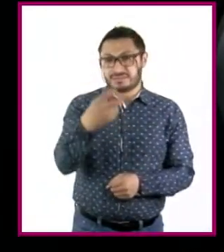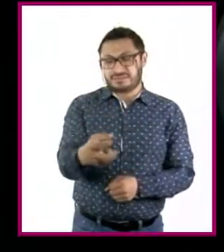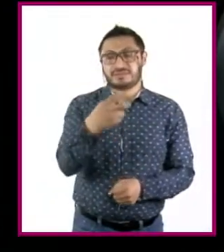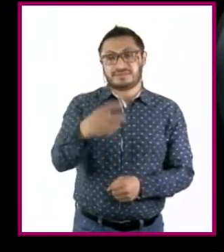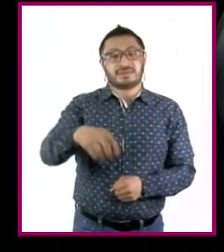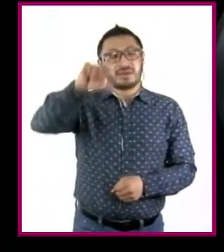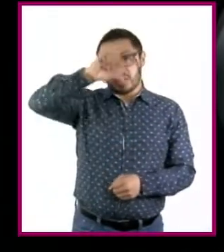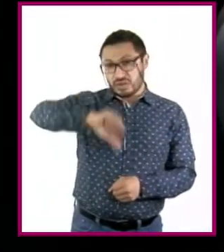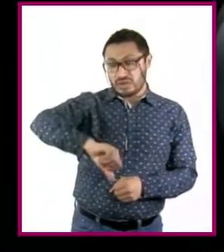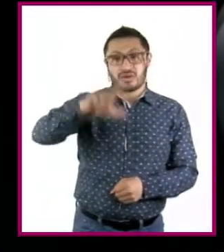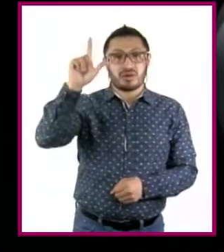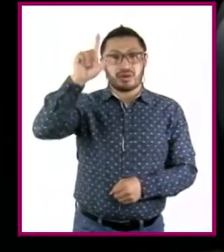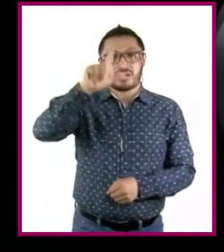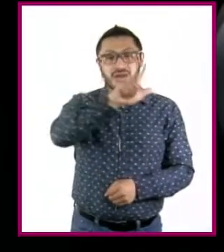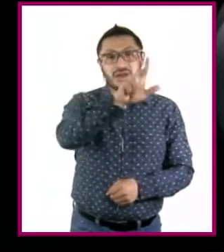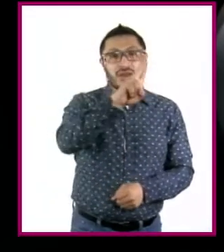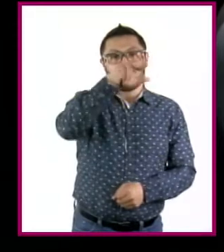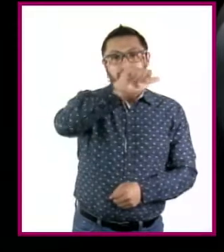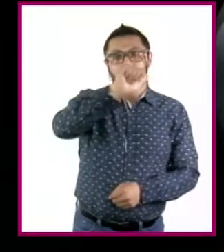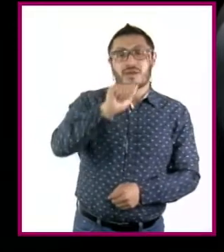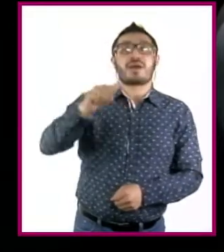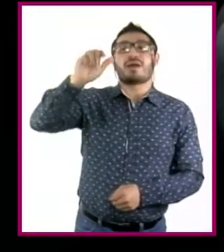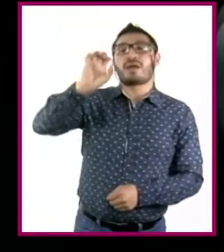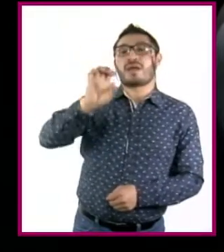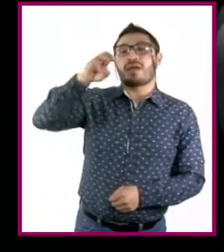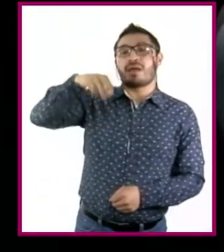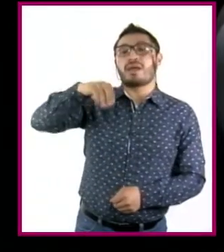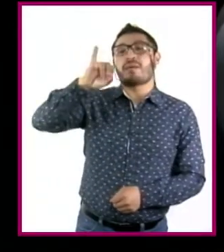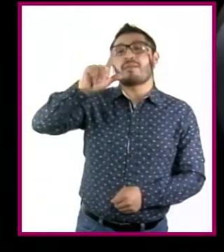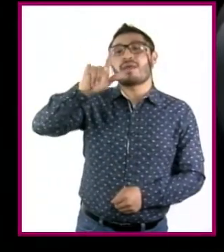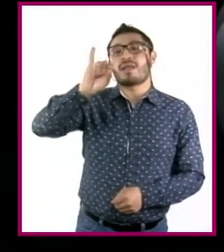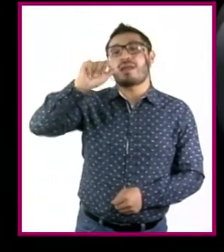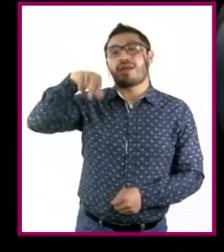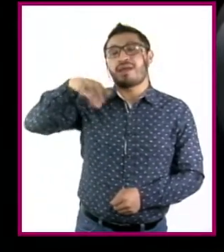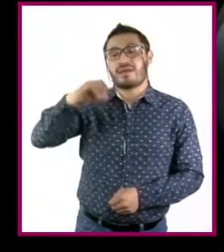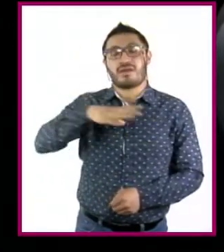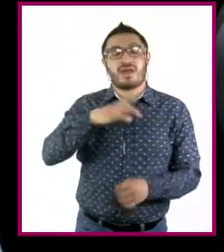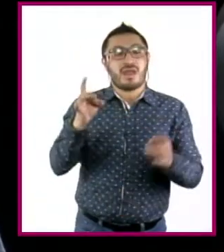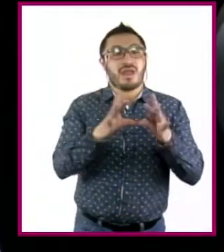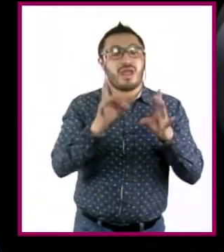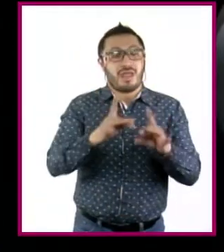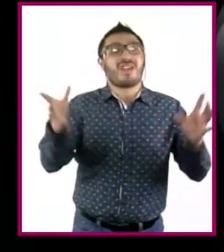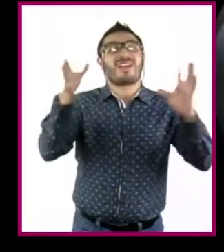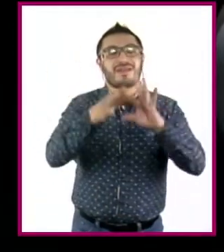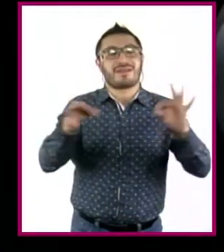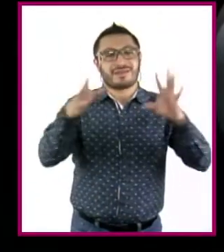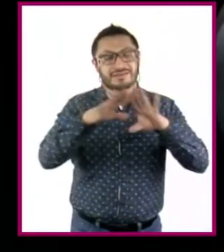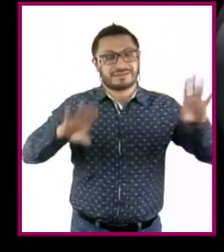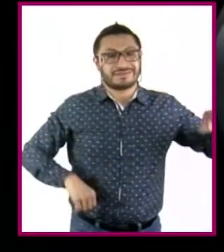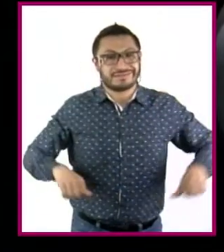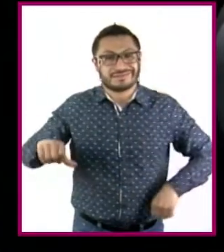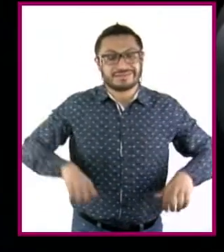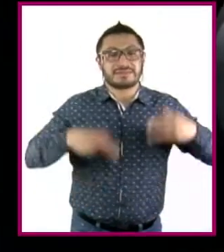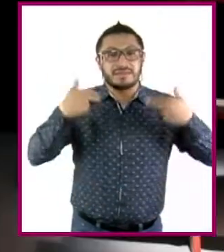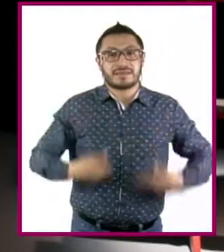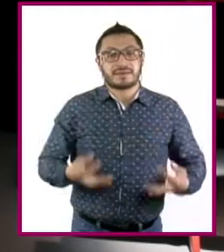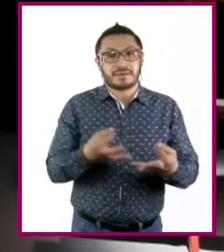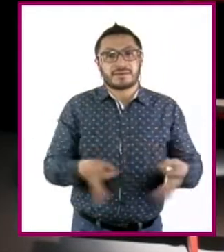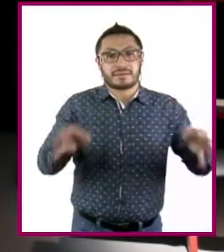Precisamente hoy, Luna y Emiliano se encontraron con una situación que ejemplifica cómo hay actividades humanas